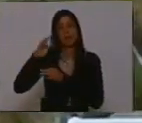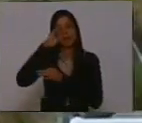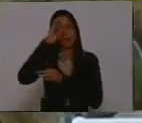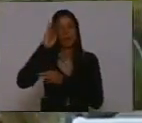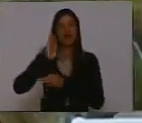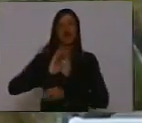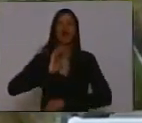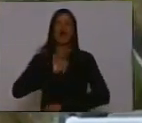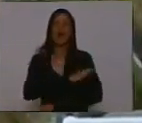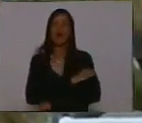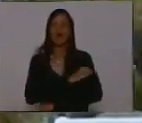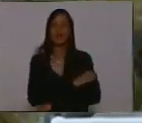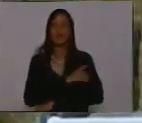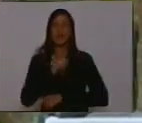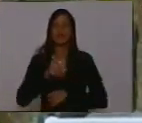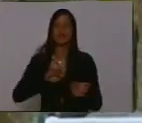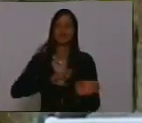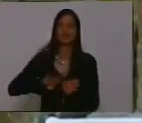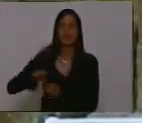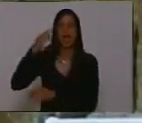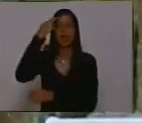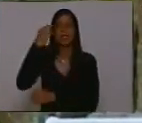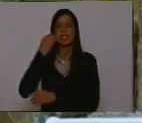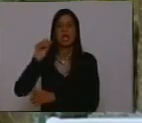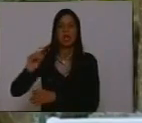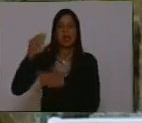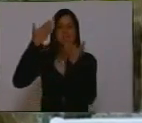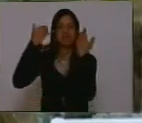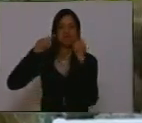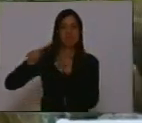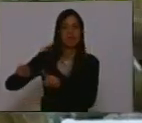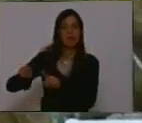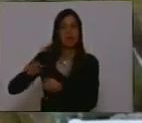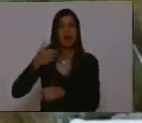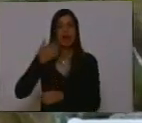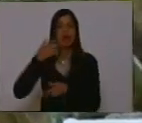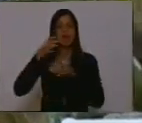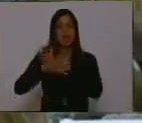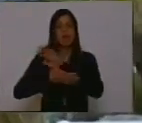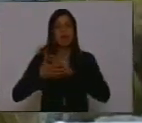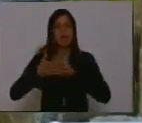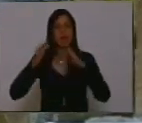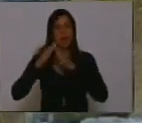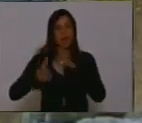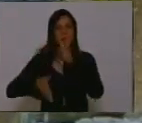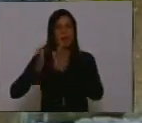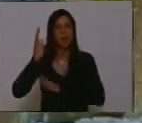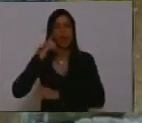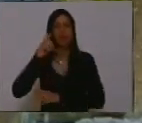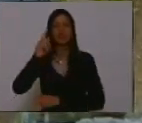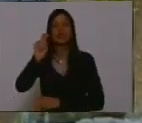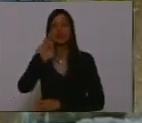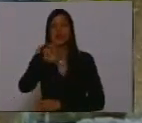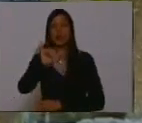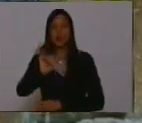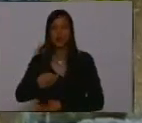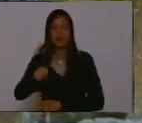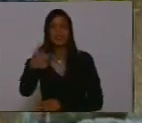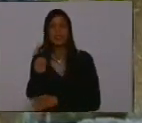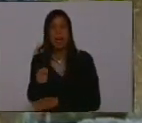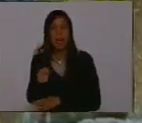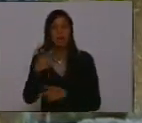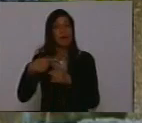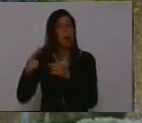Cuarta República a vivir como una ciudad dormitorio. Problema de vivienda, si usted quiere ver problema de vivienda, vaya a los valles del Tuy. ¿Como secuela de